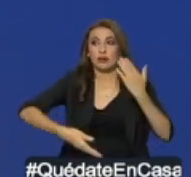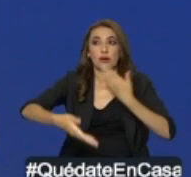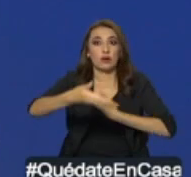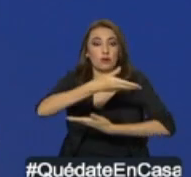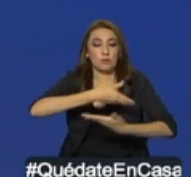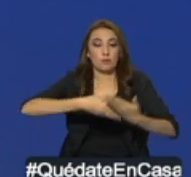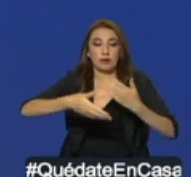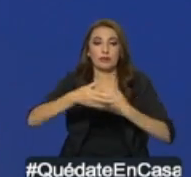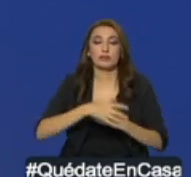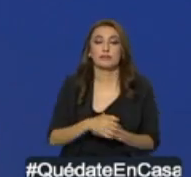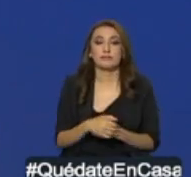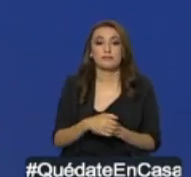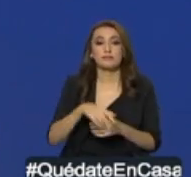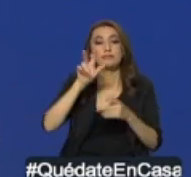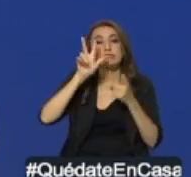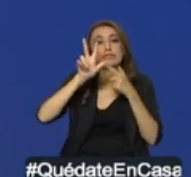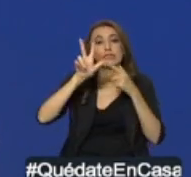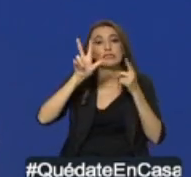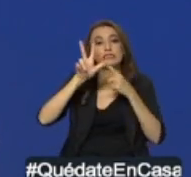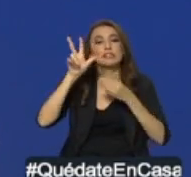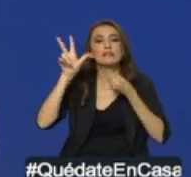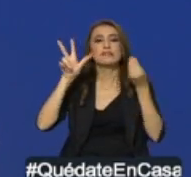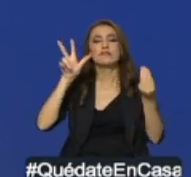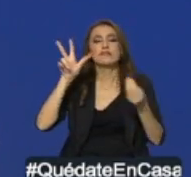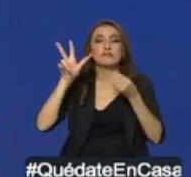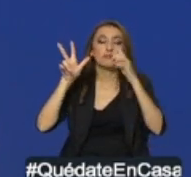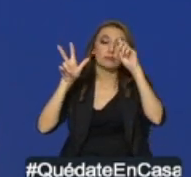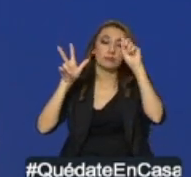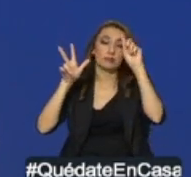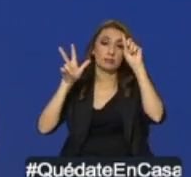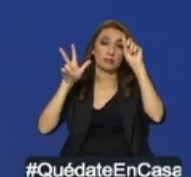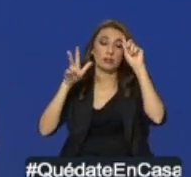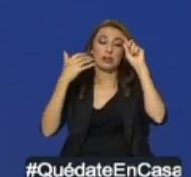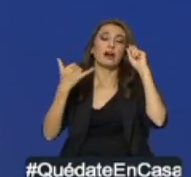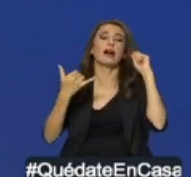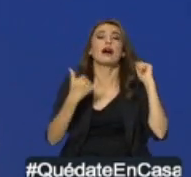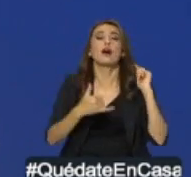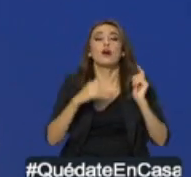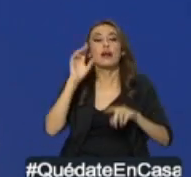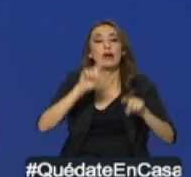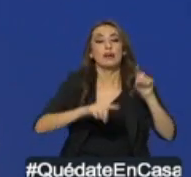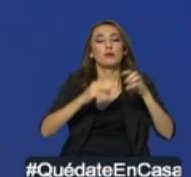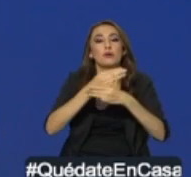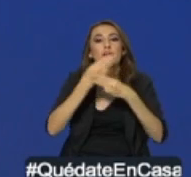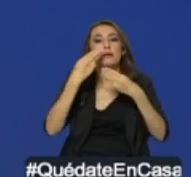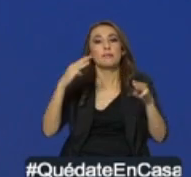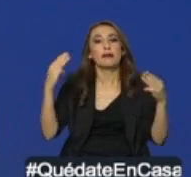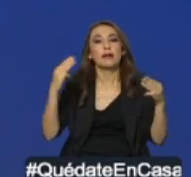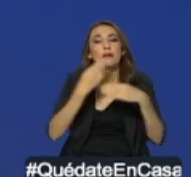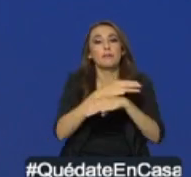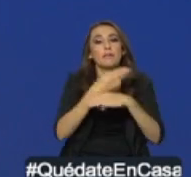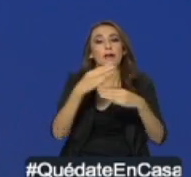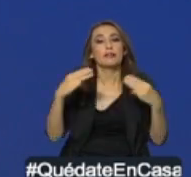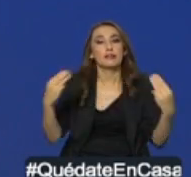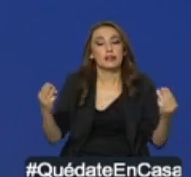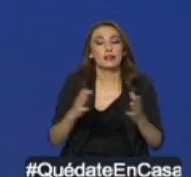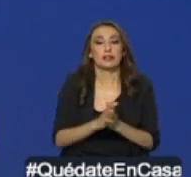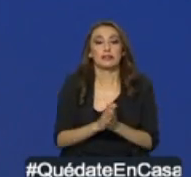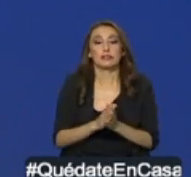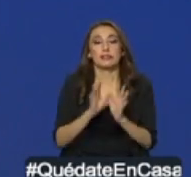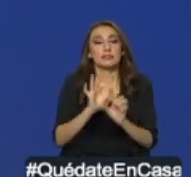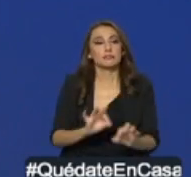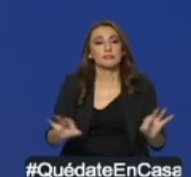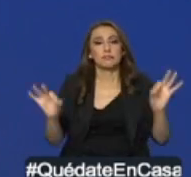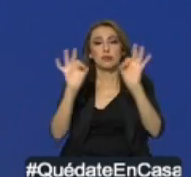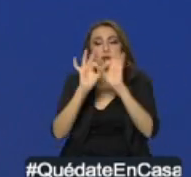como un tercer eje hablamos de los insumos y en esto quiero hacer un especial énfasis la prioridad del gobierno